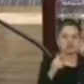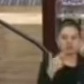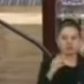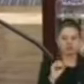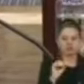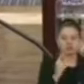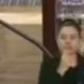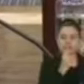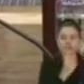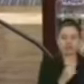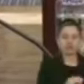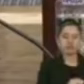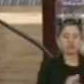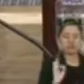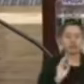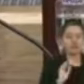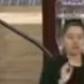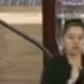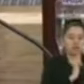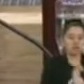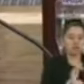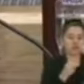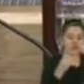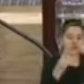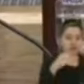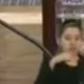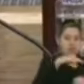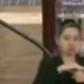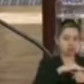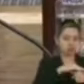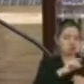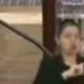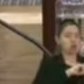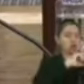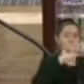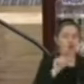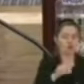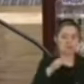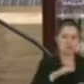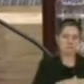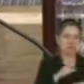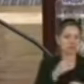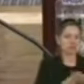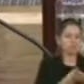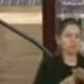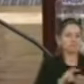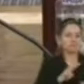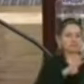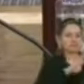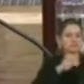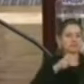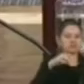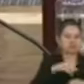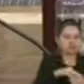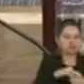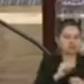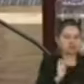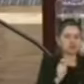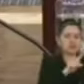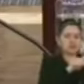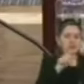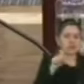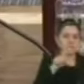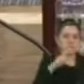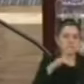haber 300 votos para ellos en 2024, o sea, 100 veces más. Ayer se